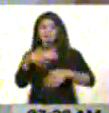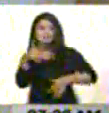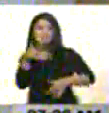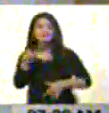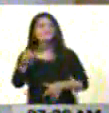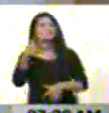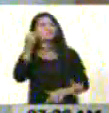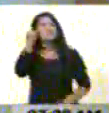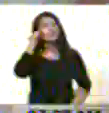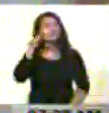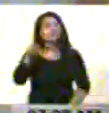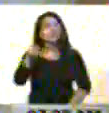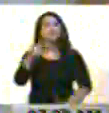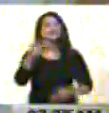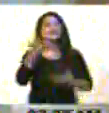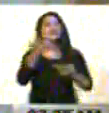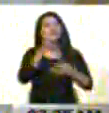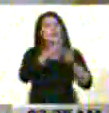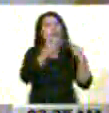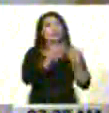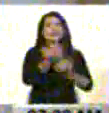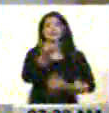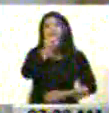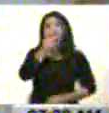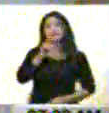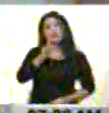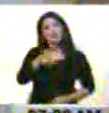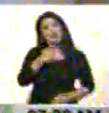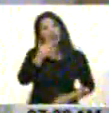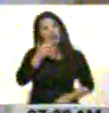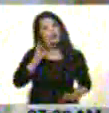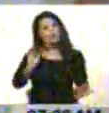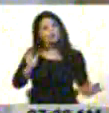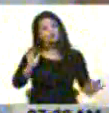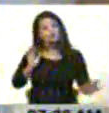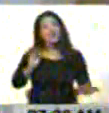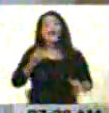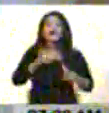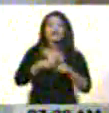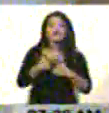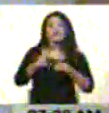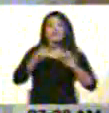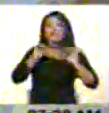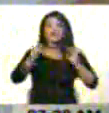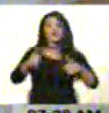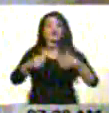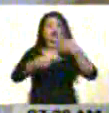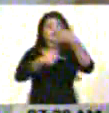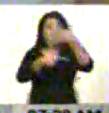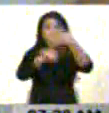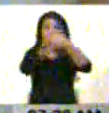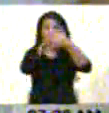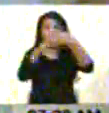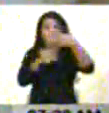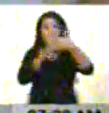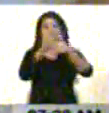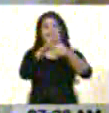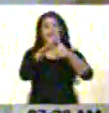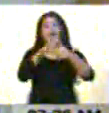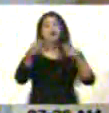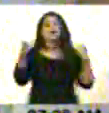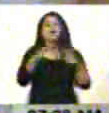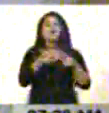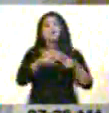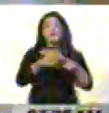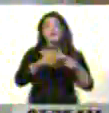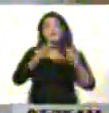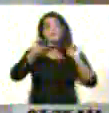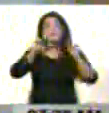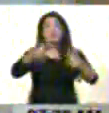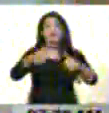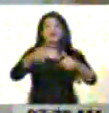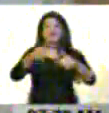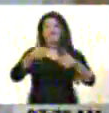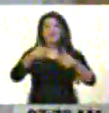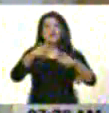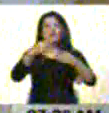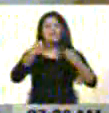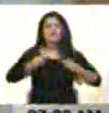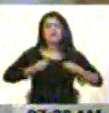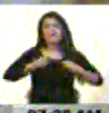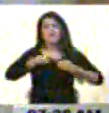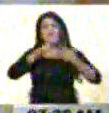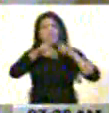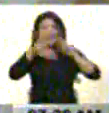falla determinante en la familia. Entonces, las 6 líneas de acción, relanzar el movimiento por la paz y la vida, una tarea del almirante Carmen Meléndez,